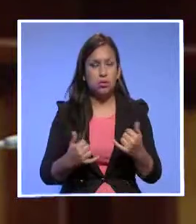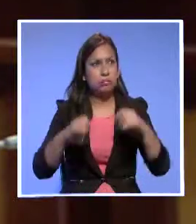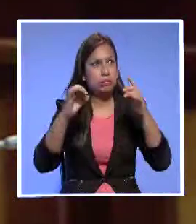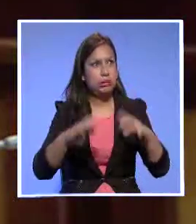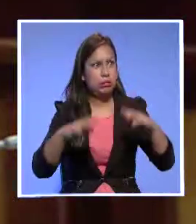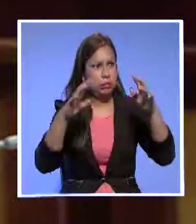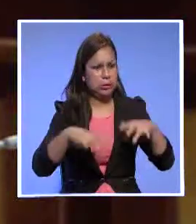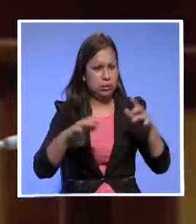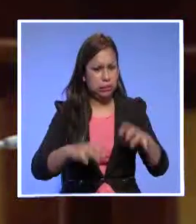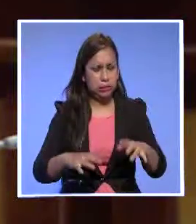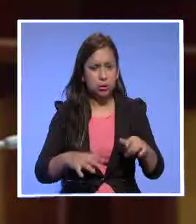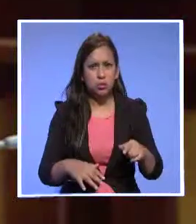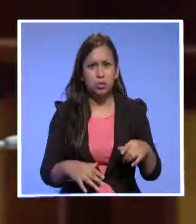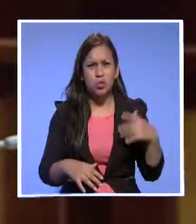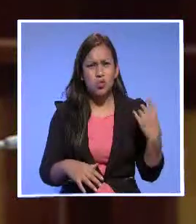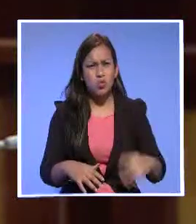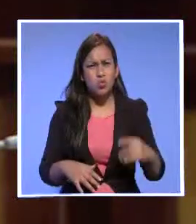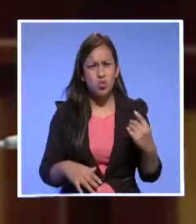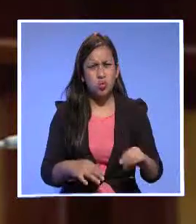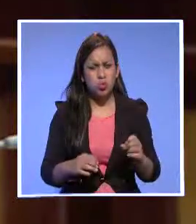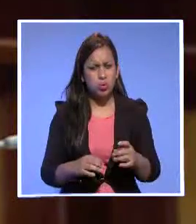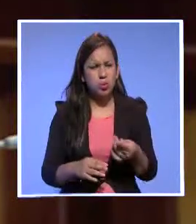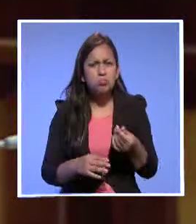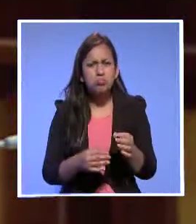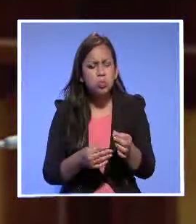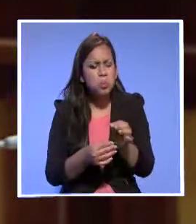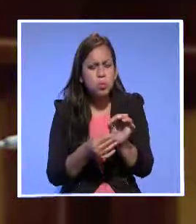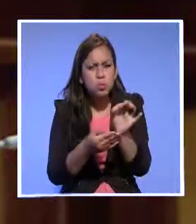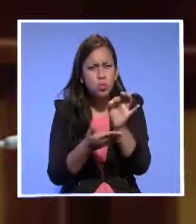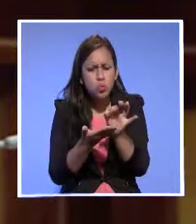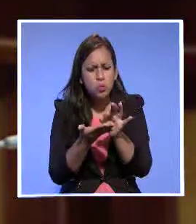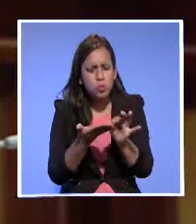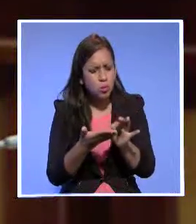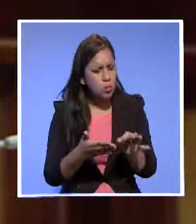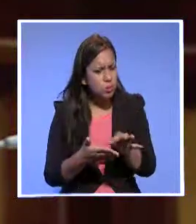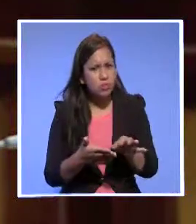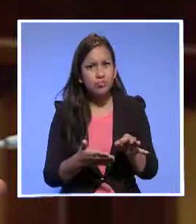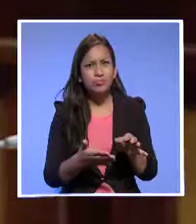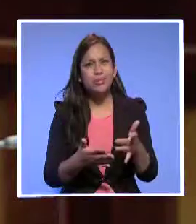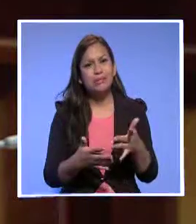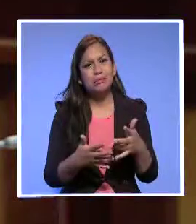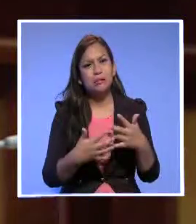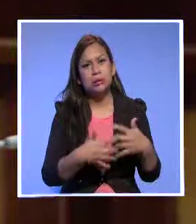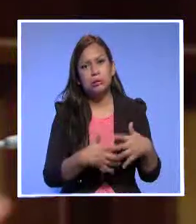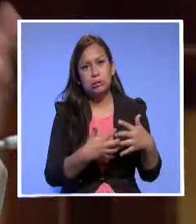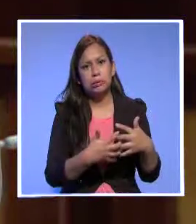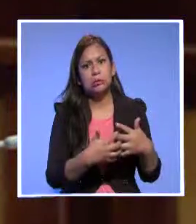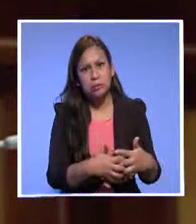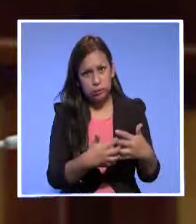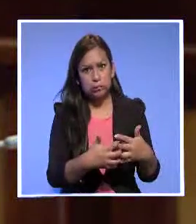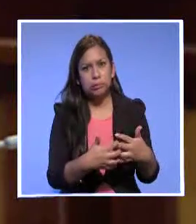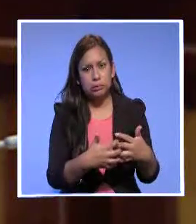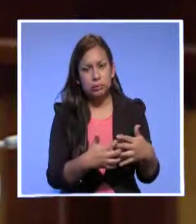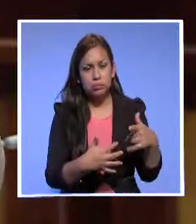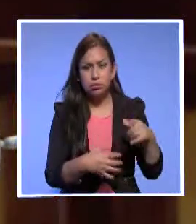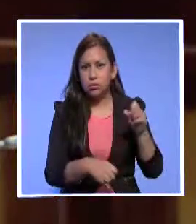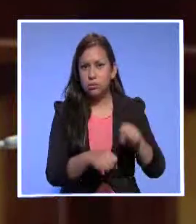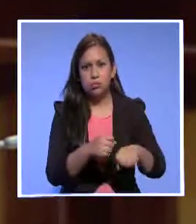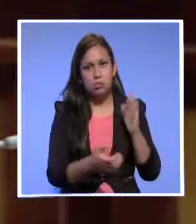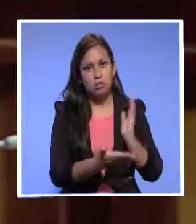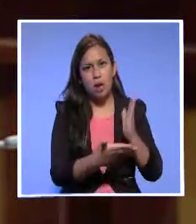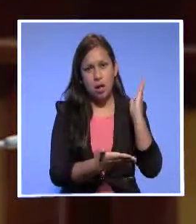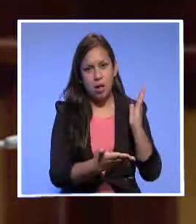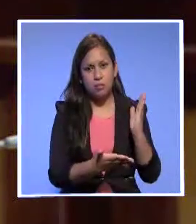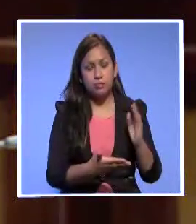por la cantidad de sedimentos que se produce tienen que paralizar y con las consecuencias que no hay el servicio a más conociendo que en